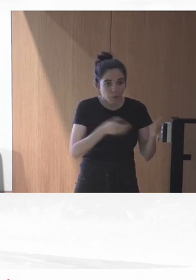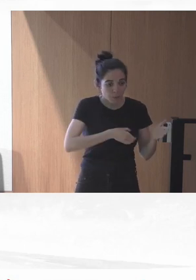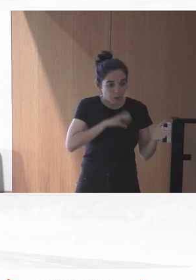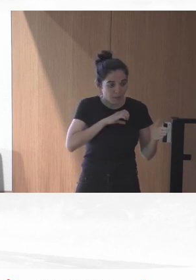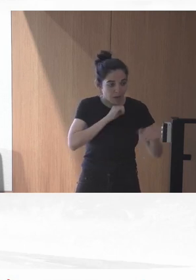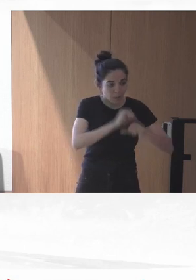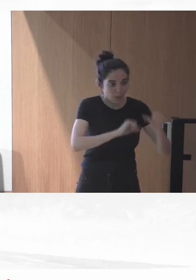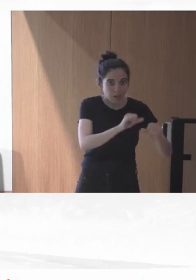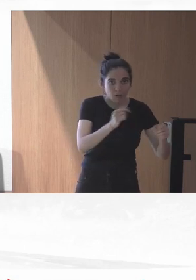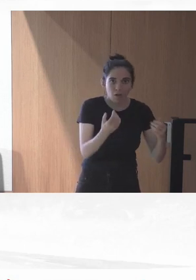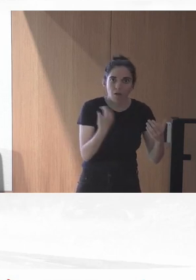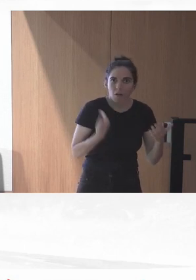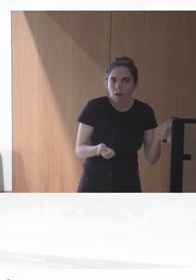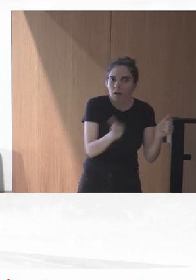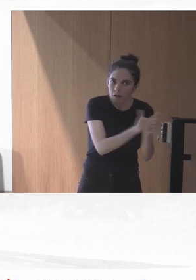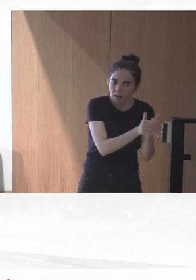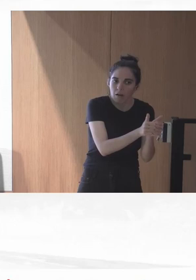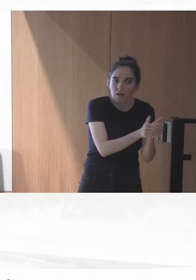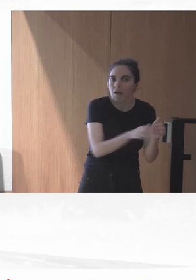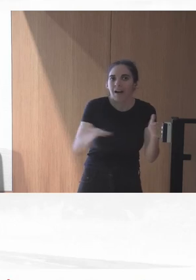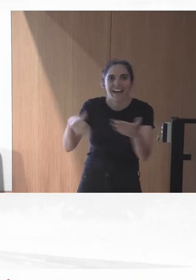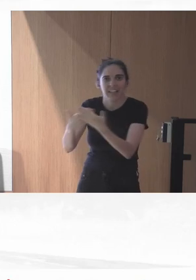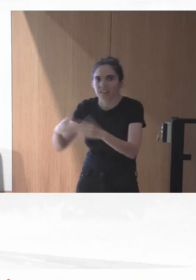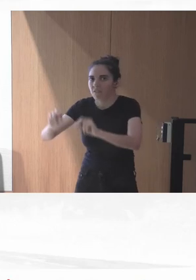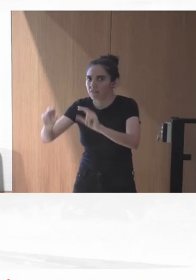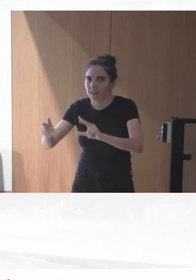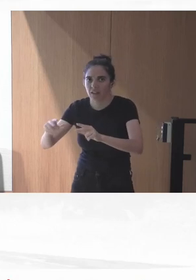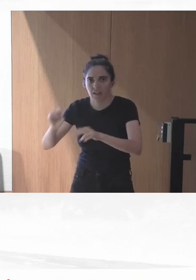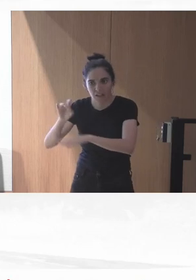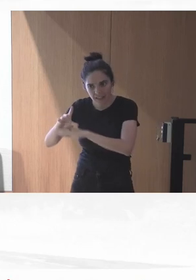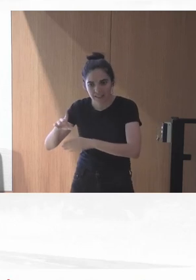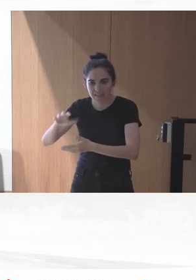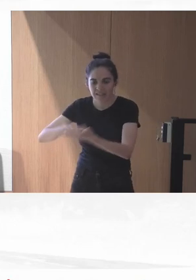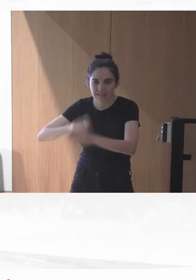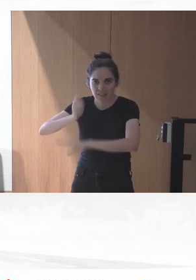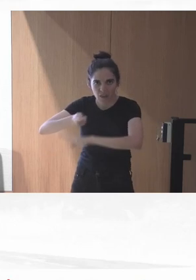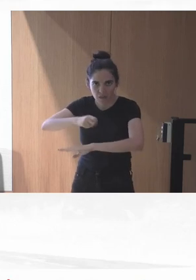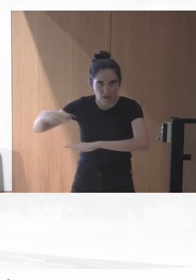policial, como estar hasta el último momento en la sentencia.